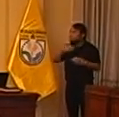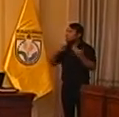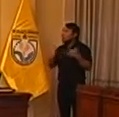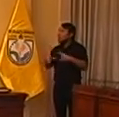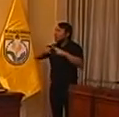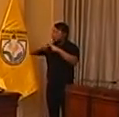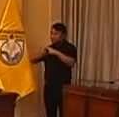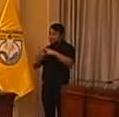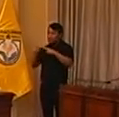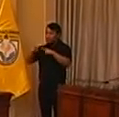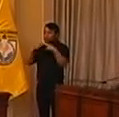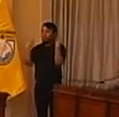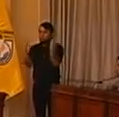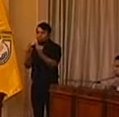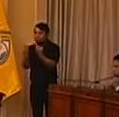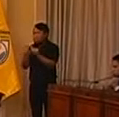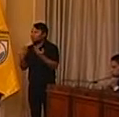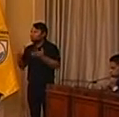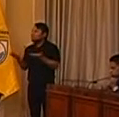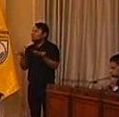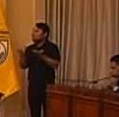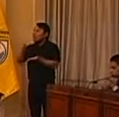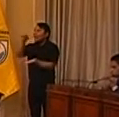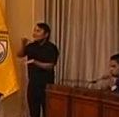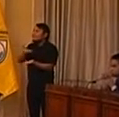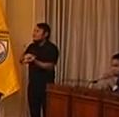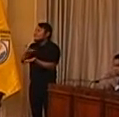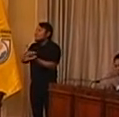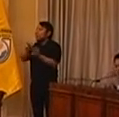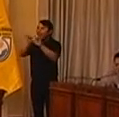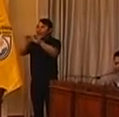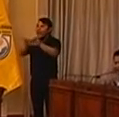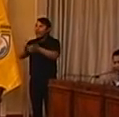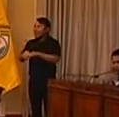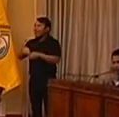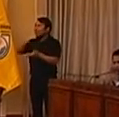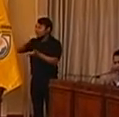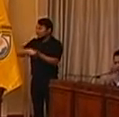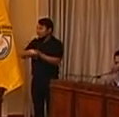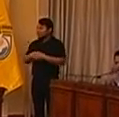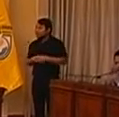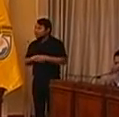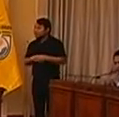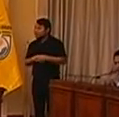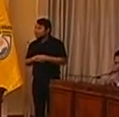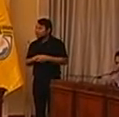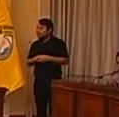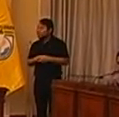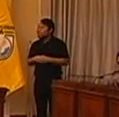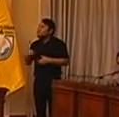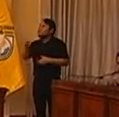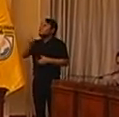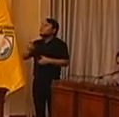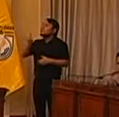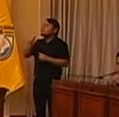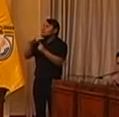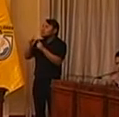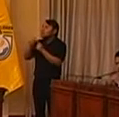instalada la sesión y vamos a lo que es la aprobación del acta pertinente. Ofrezco el uso de la